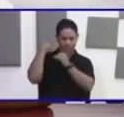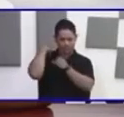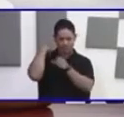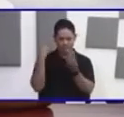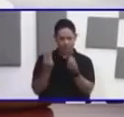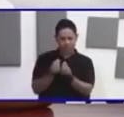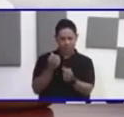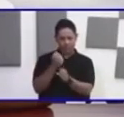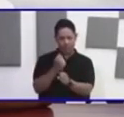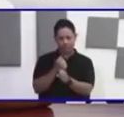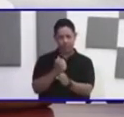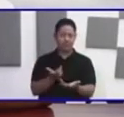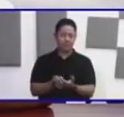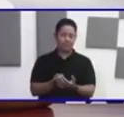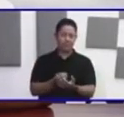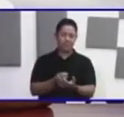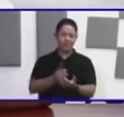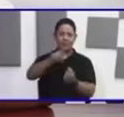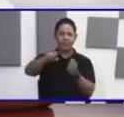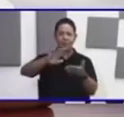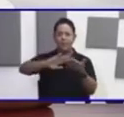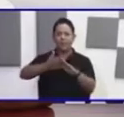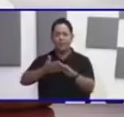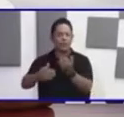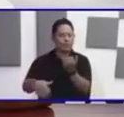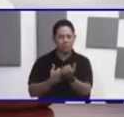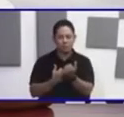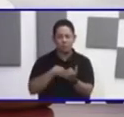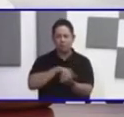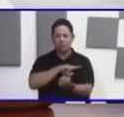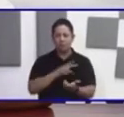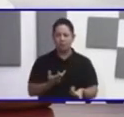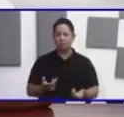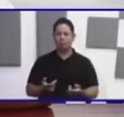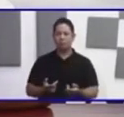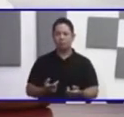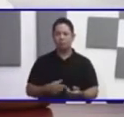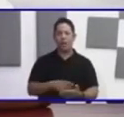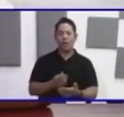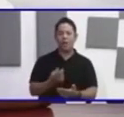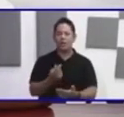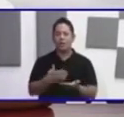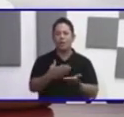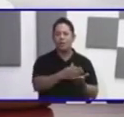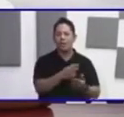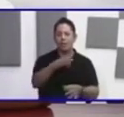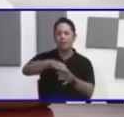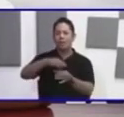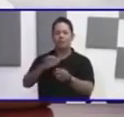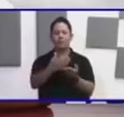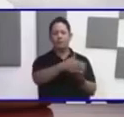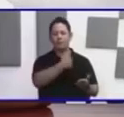el acompañamiento de una ciudadanía que no tuvo o no tuvimos nosotros la necesidad de comprarle la conciencia absolutamente a nadie